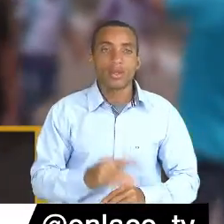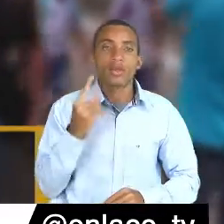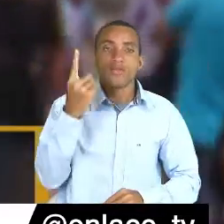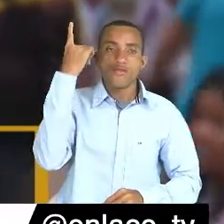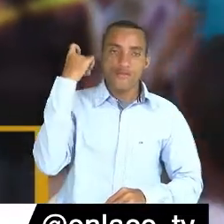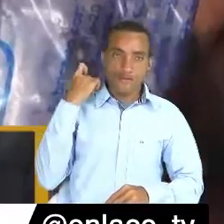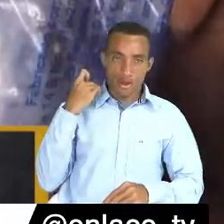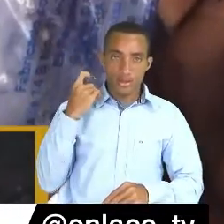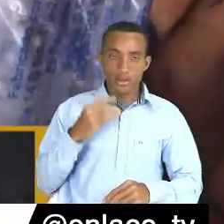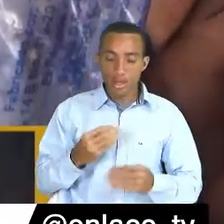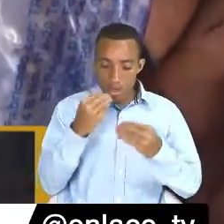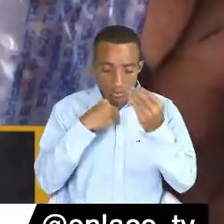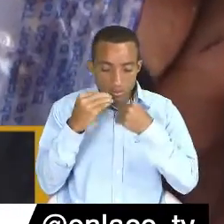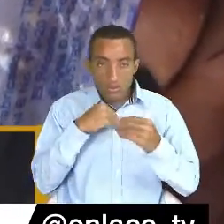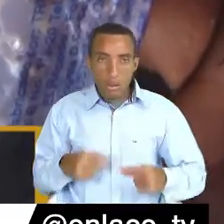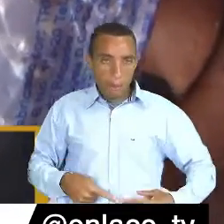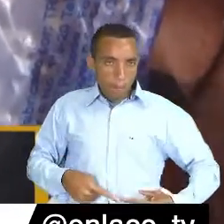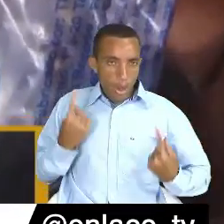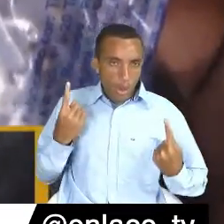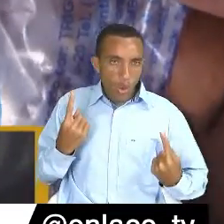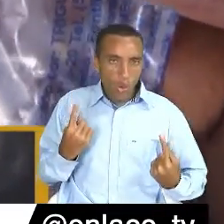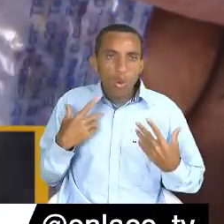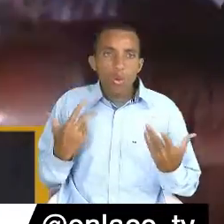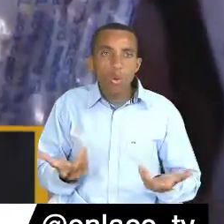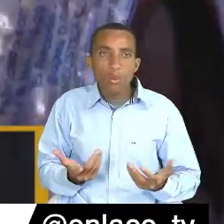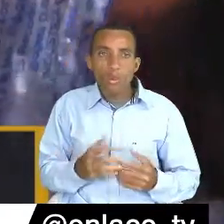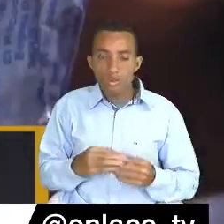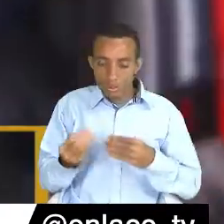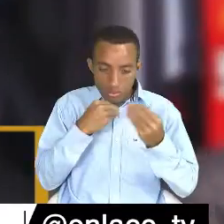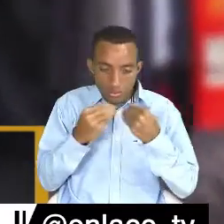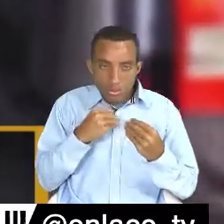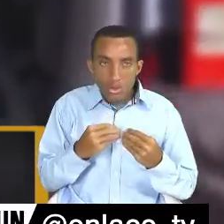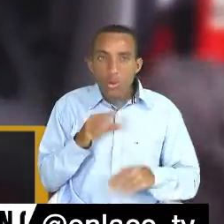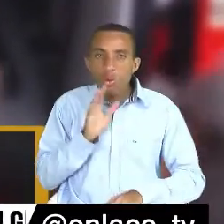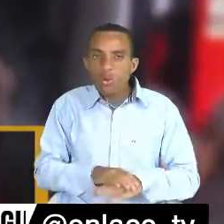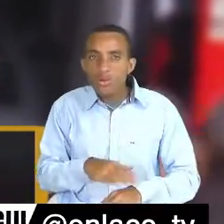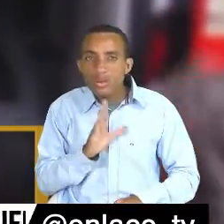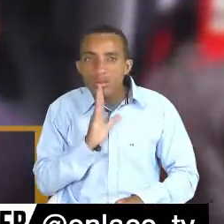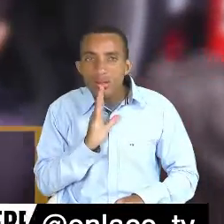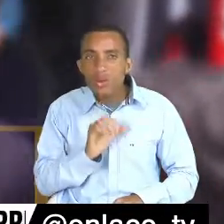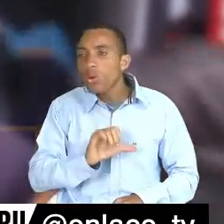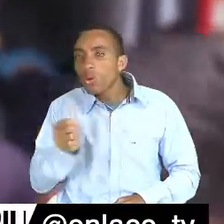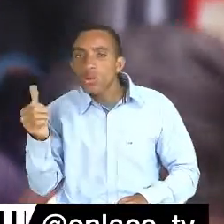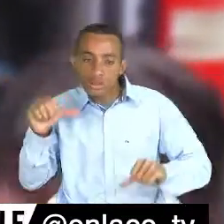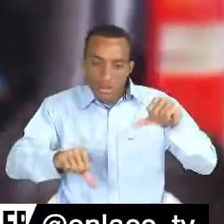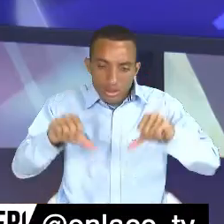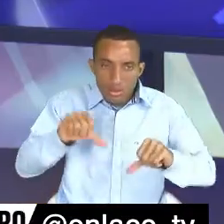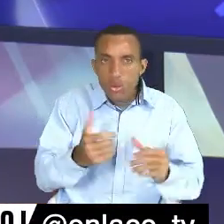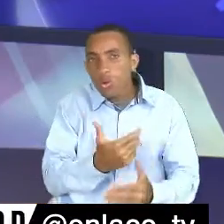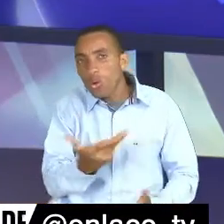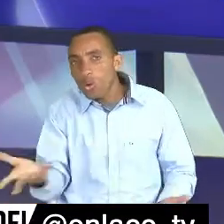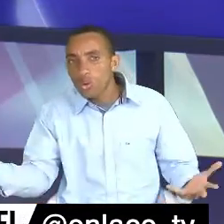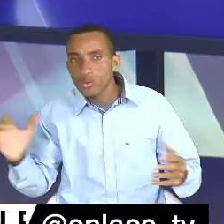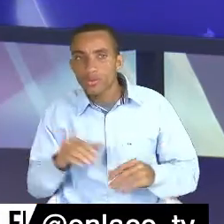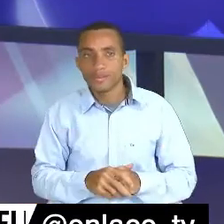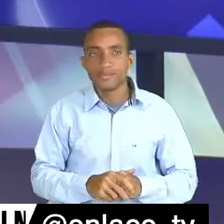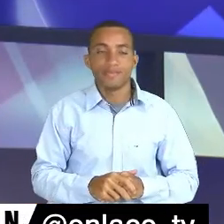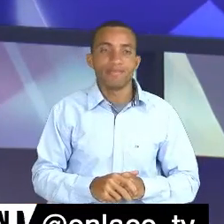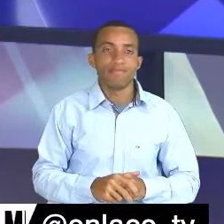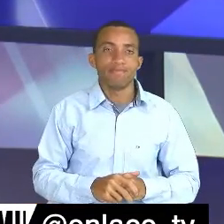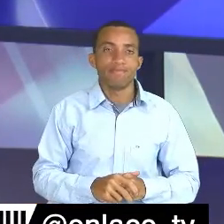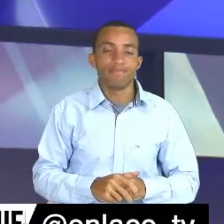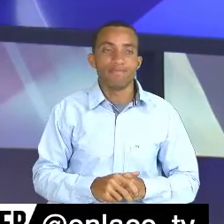si la intoxicación de los estudiantes se dio por el consumo del alimento escolar o por un agente químico externo. Frente